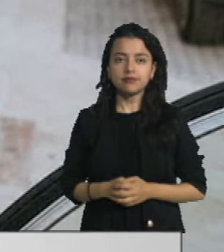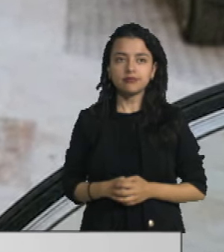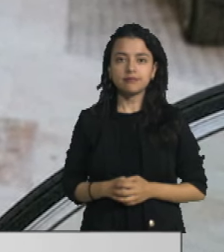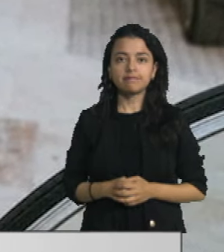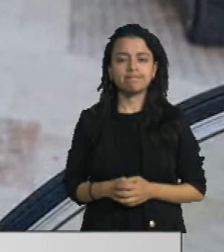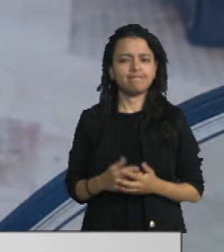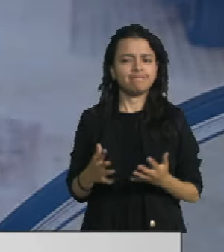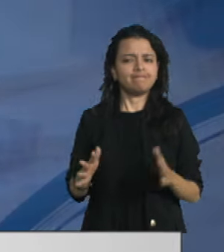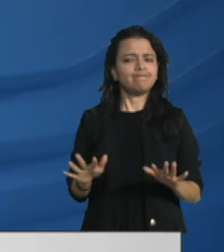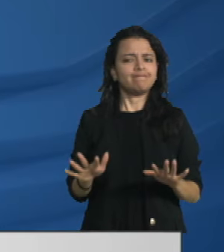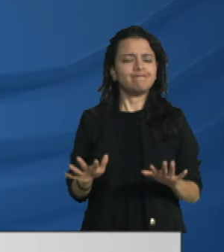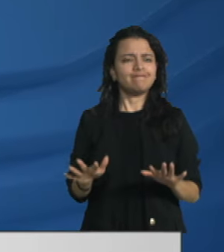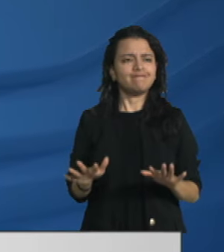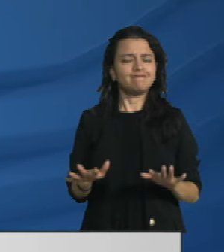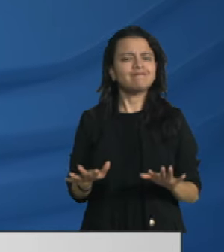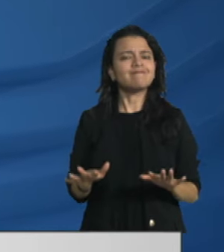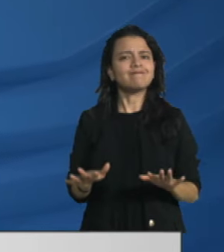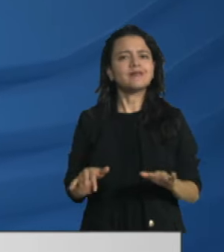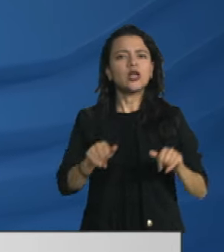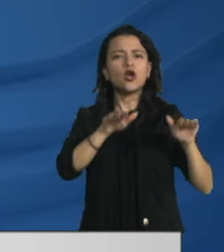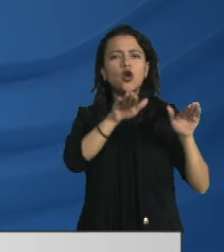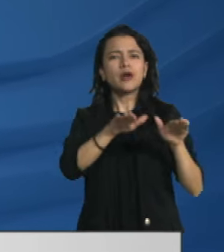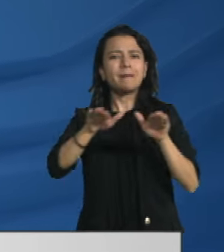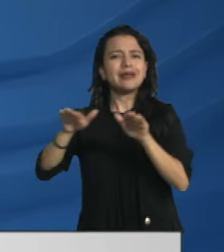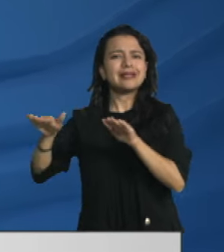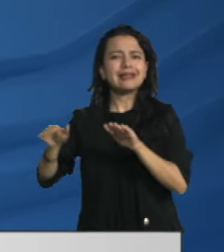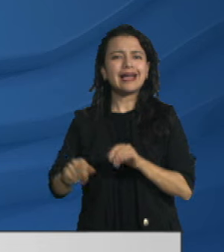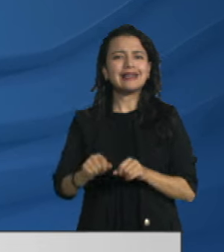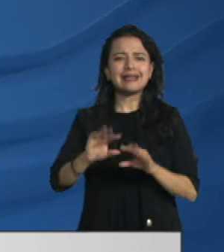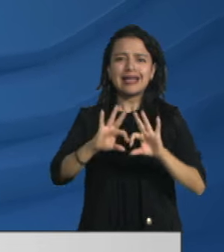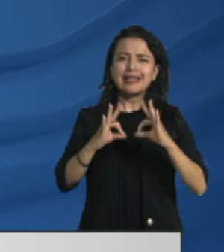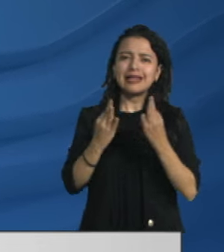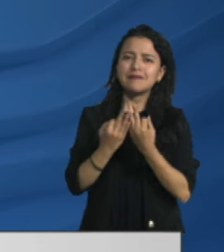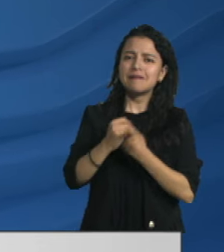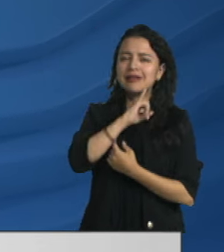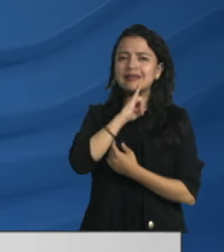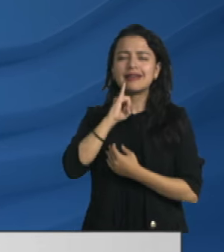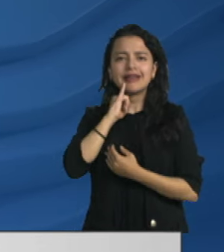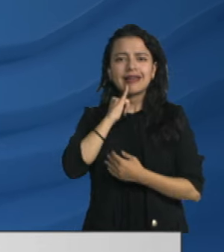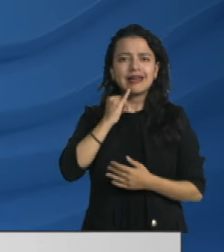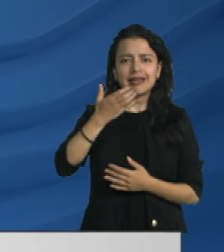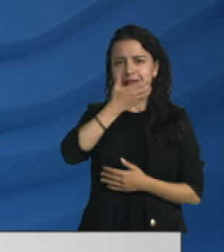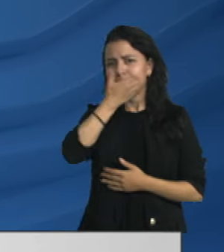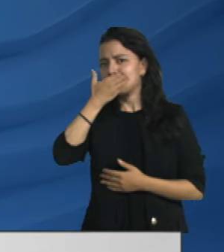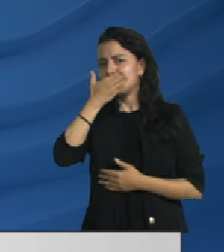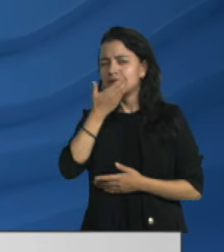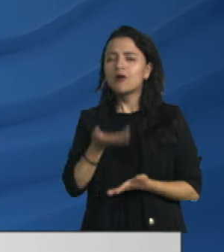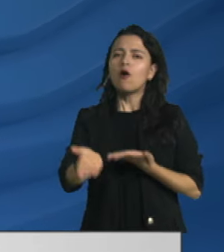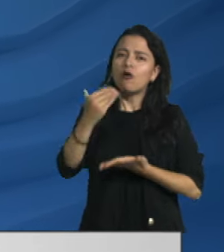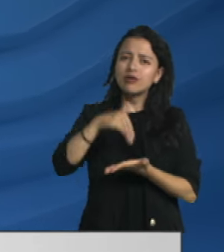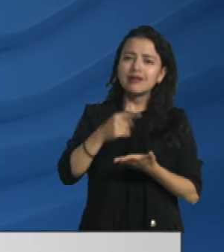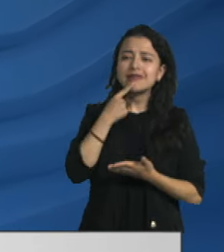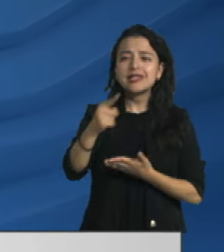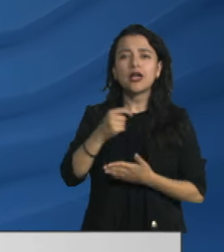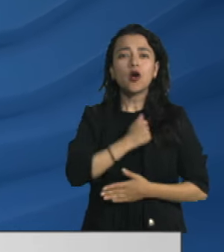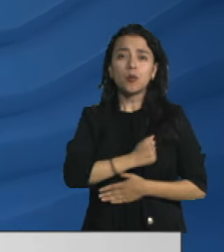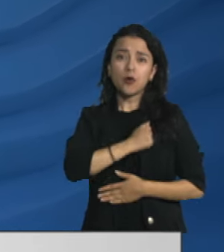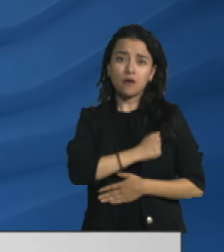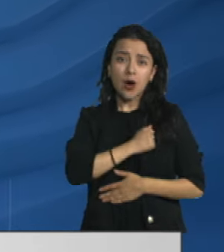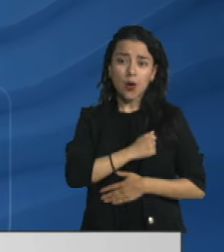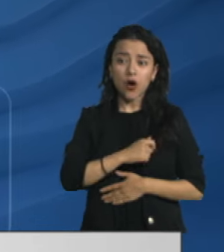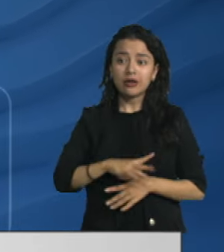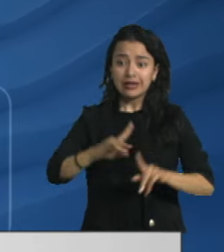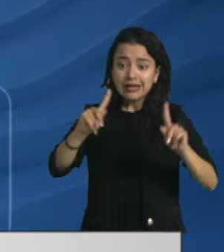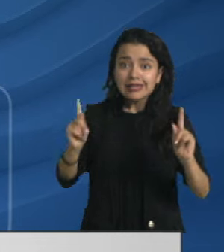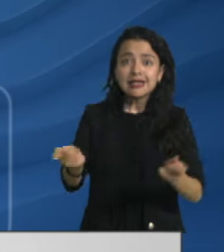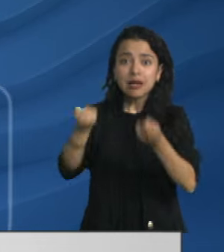En medio de este hecho, los representantes de las familias de rehenes israelíes en la Franja de Gaza han vuelto a pedir un acuerdo que permita liberar